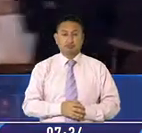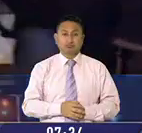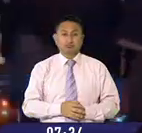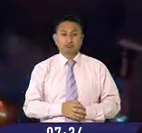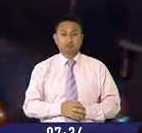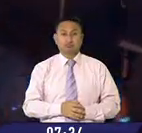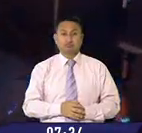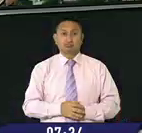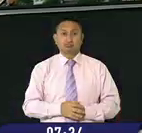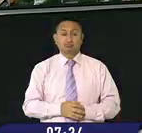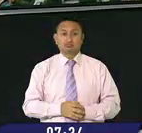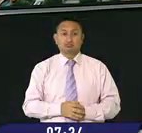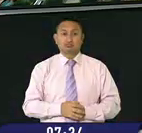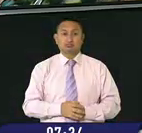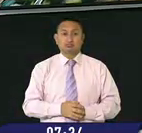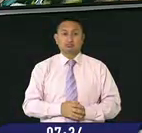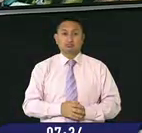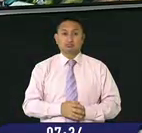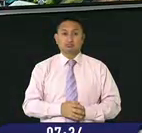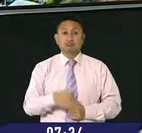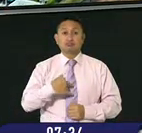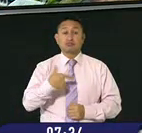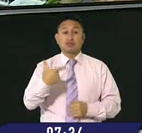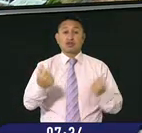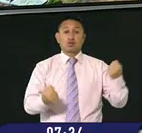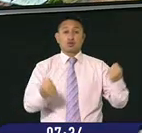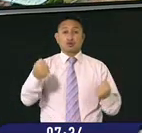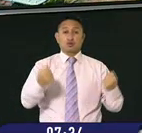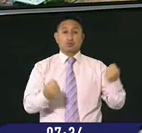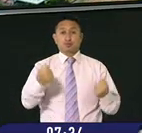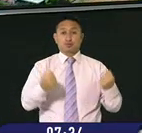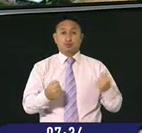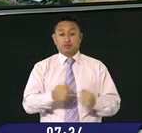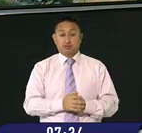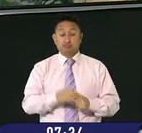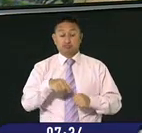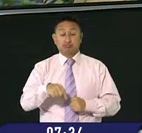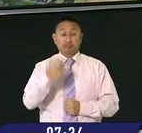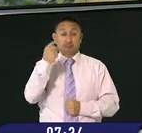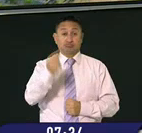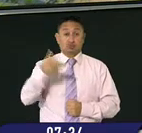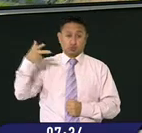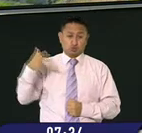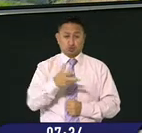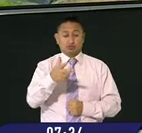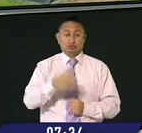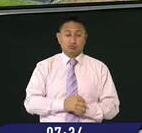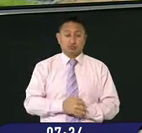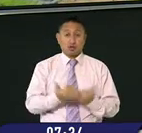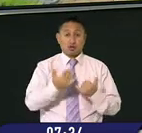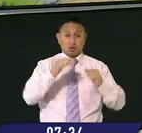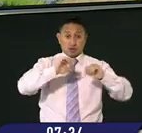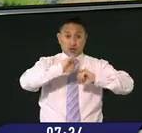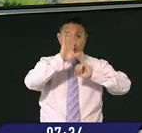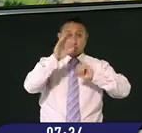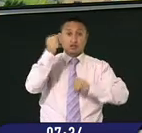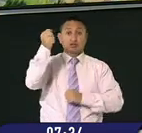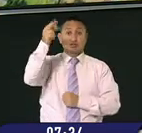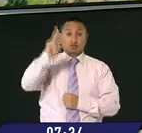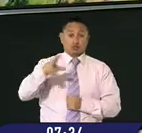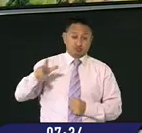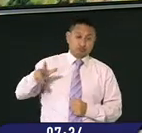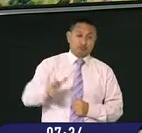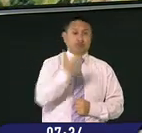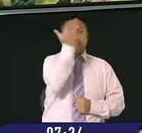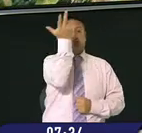inciertas. Y un vehículo que circulaba aparentemente a exceso de velocidad se volcó esta madrugada en el suroeste de